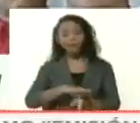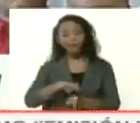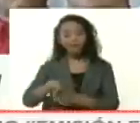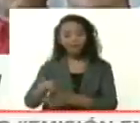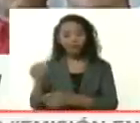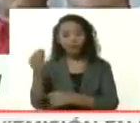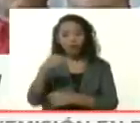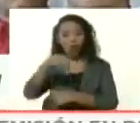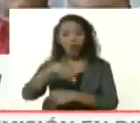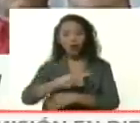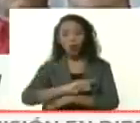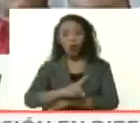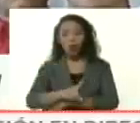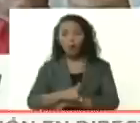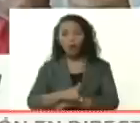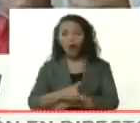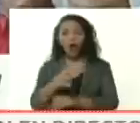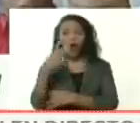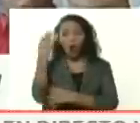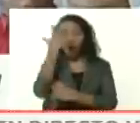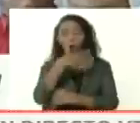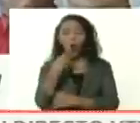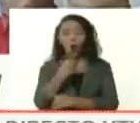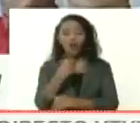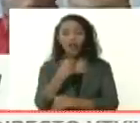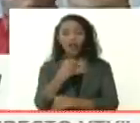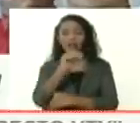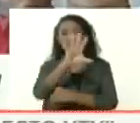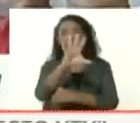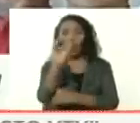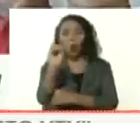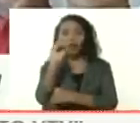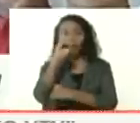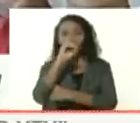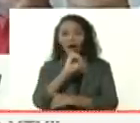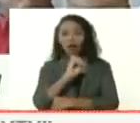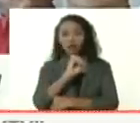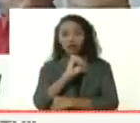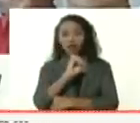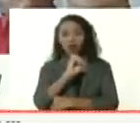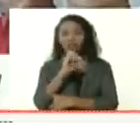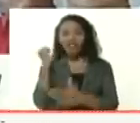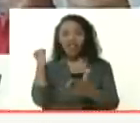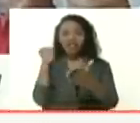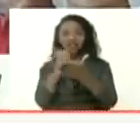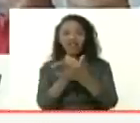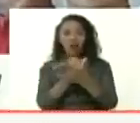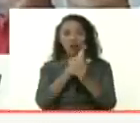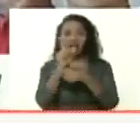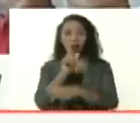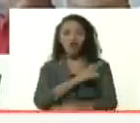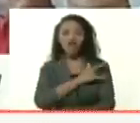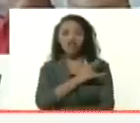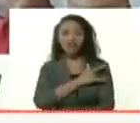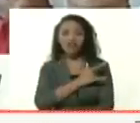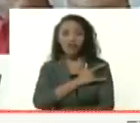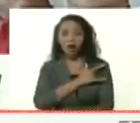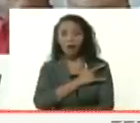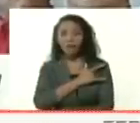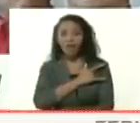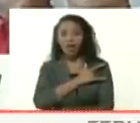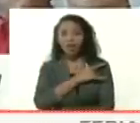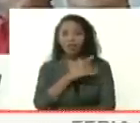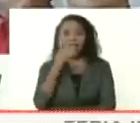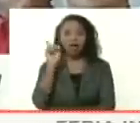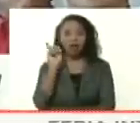se cumplen, para que los jóvenes recordemos, 50 años del asesinato ya en la Universidad de los